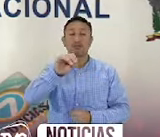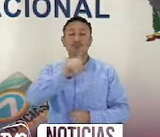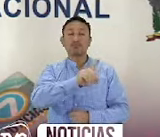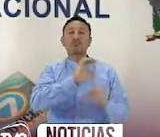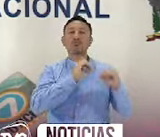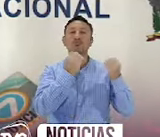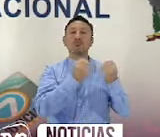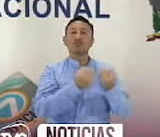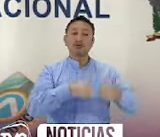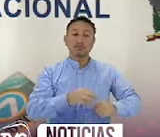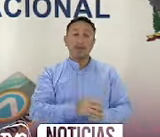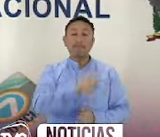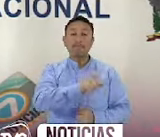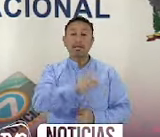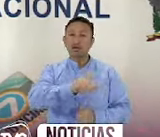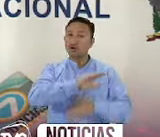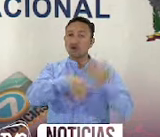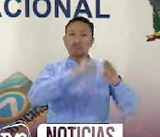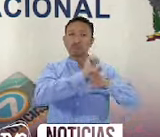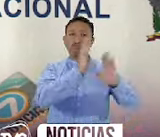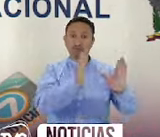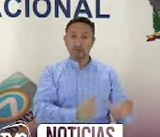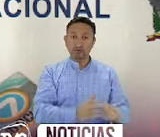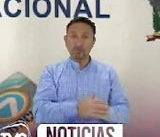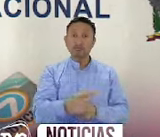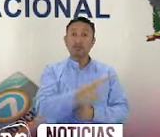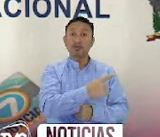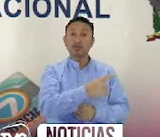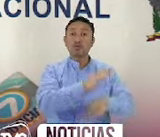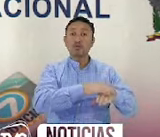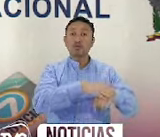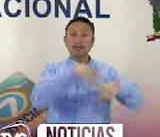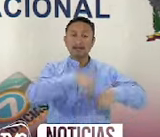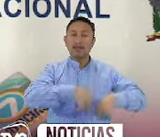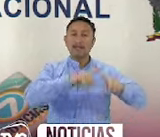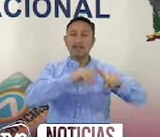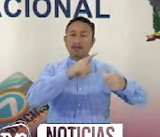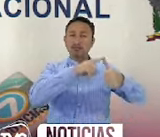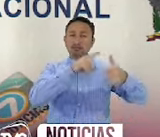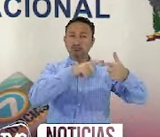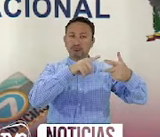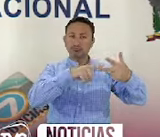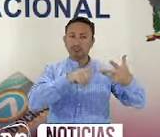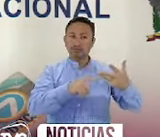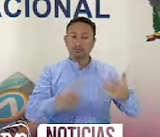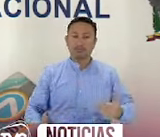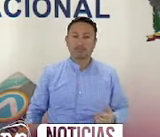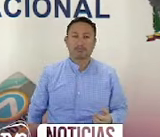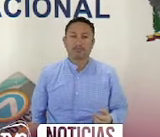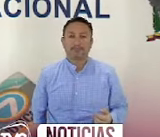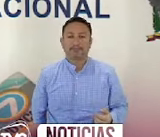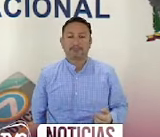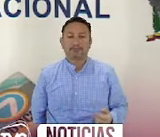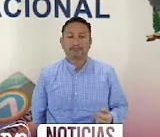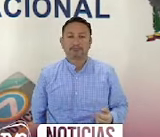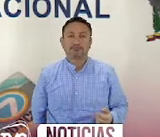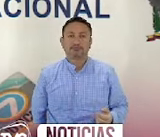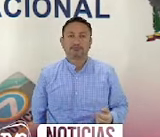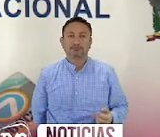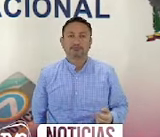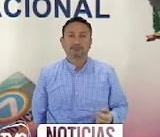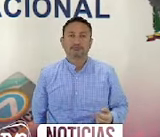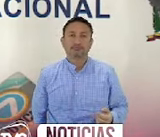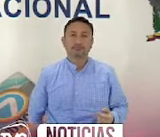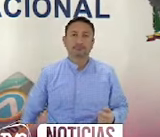ciudadanos ecuatorianos, está involucrada en diversos delitos relacionados con delincuencia organizada, incluyendo el sicariato, tenencia